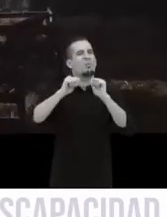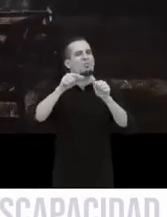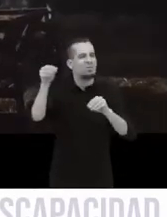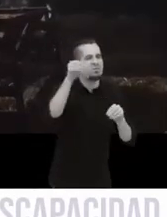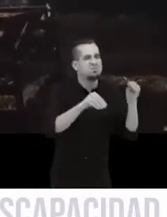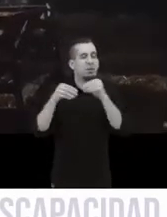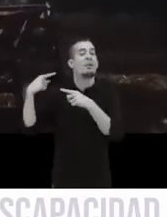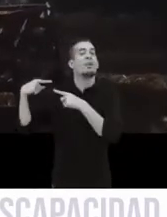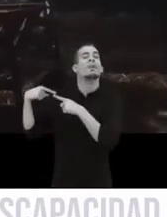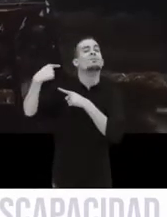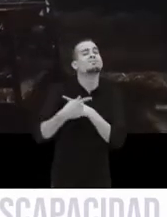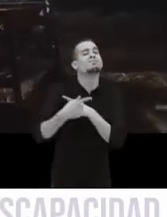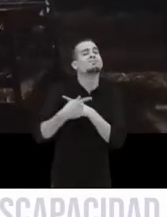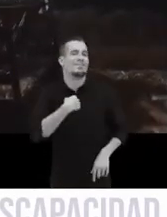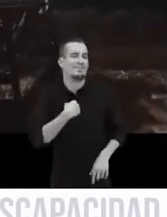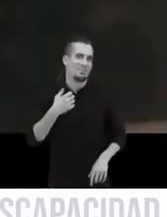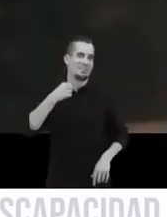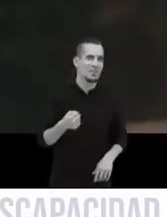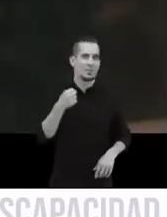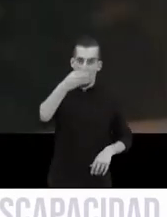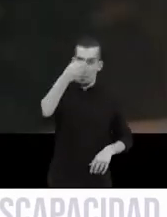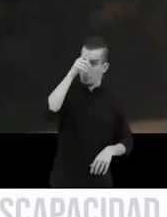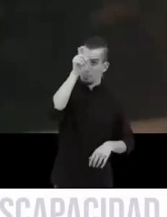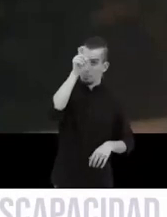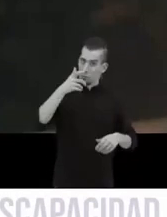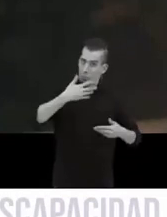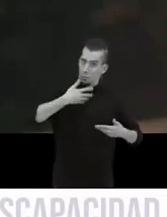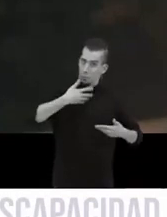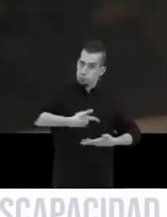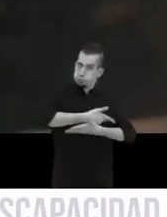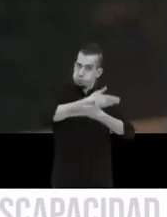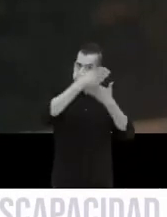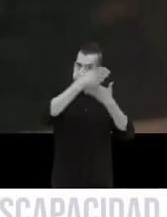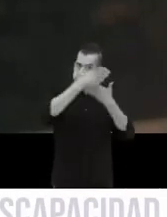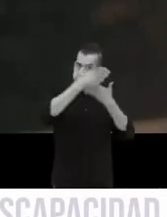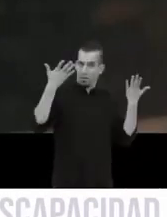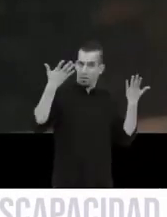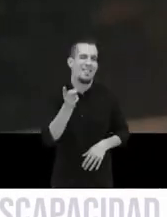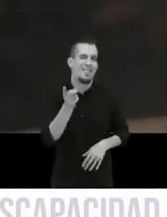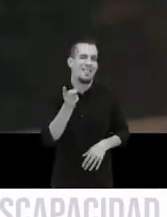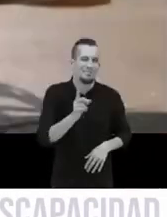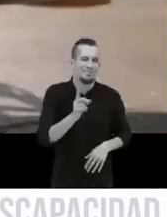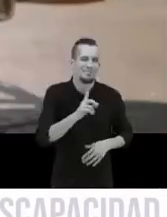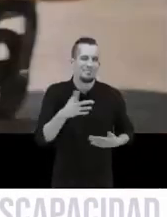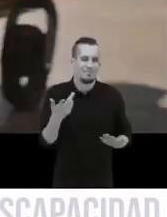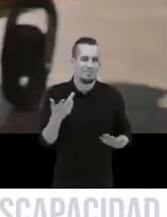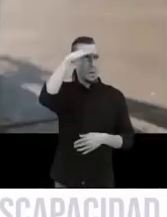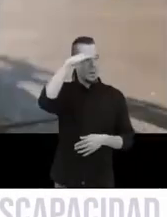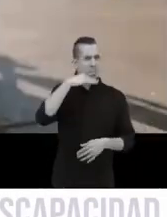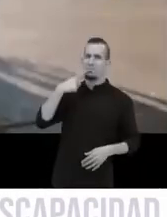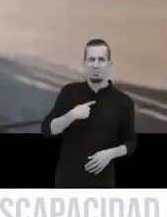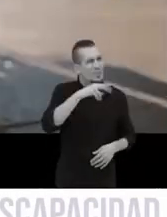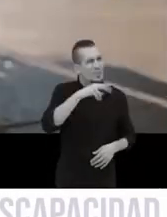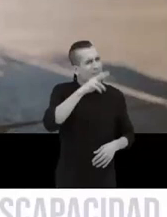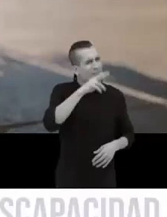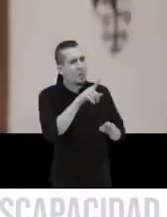modernizar usted todo en cuanto a mí ser pastor para cualquiera así que un día mi padre